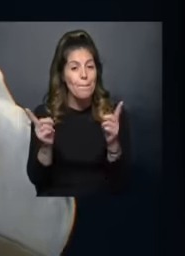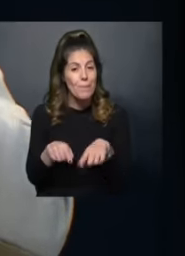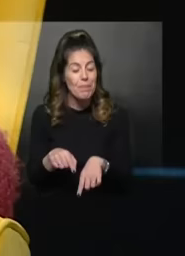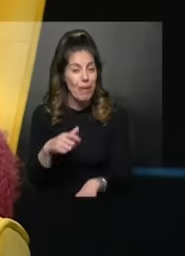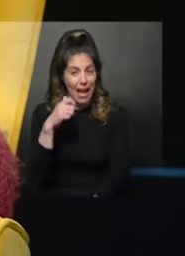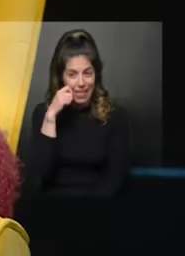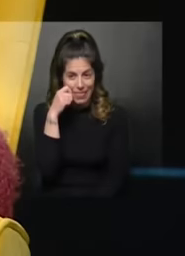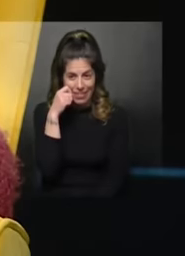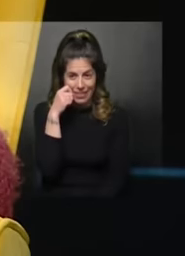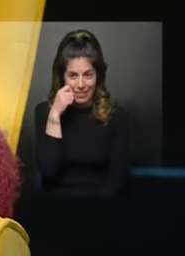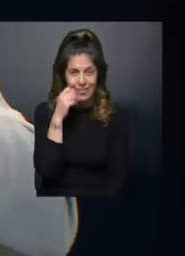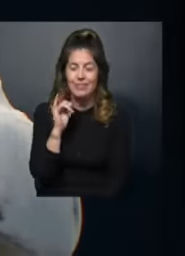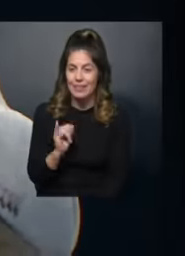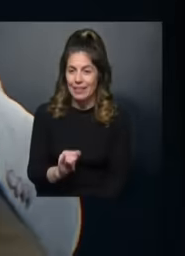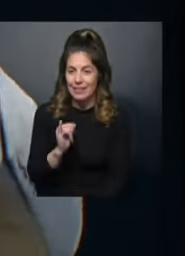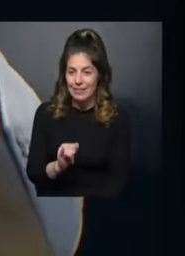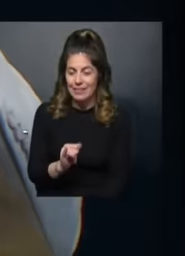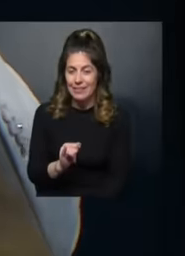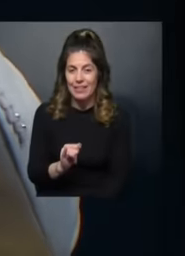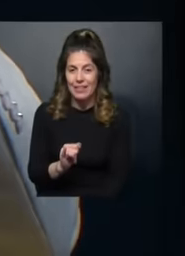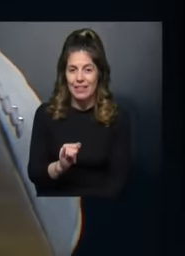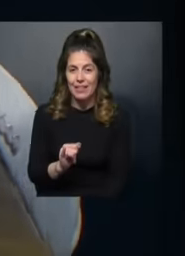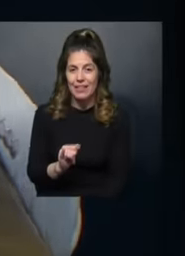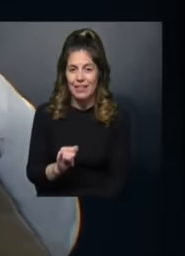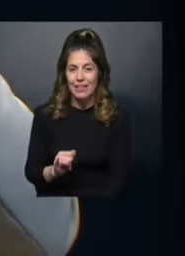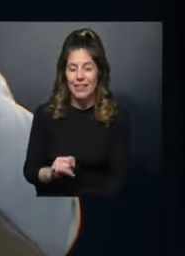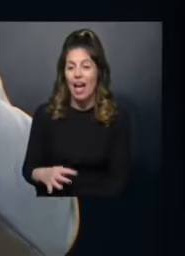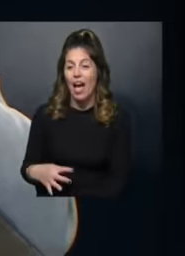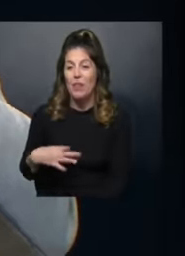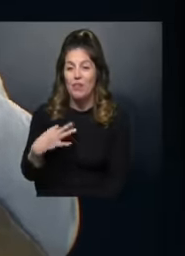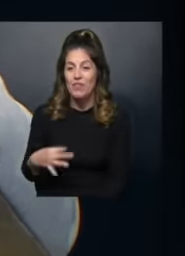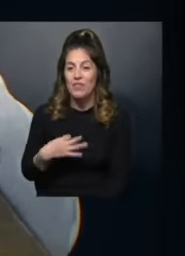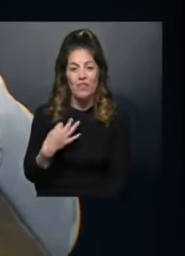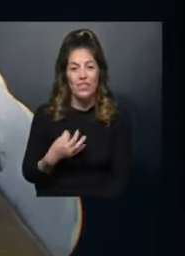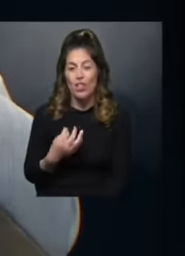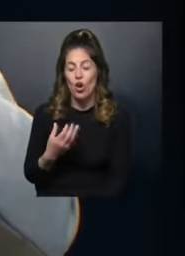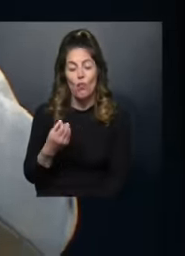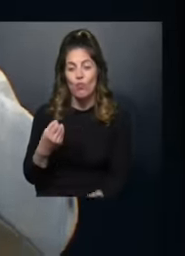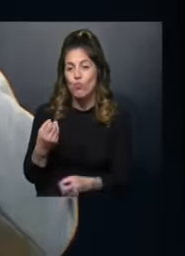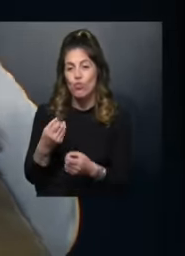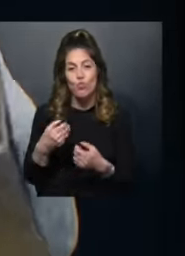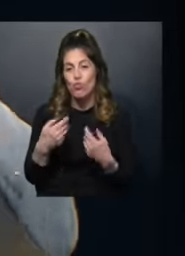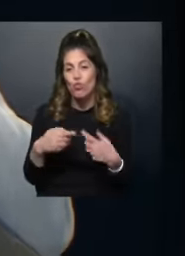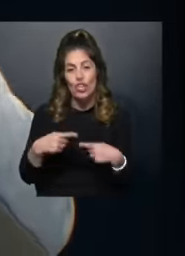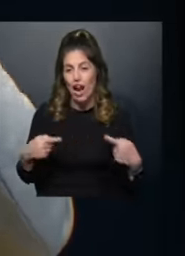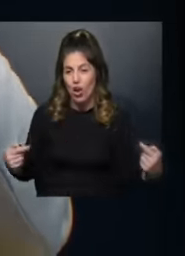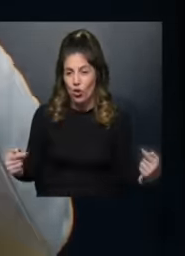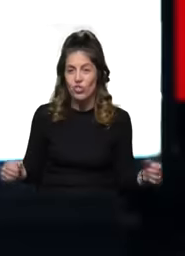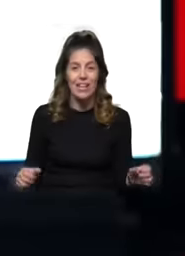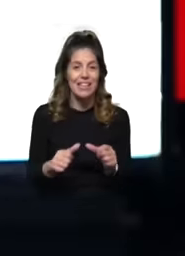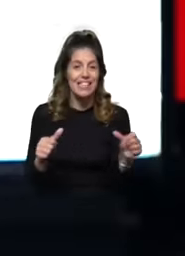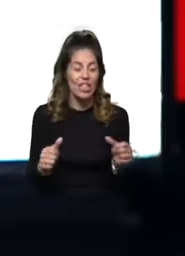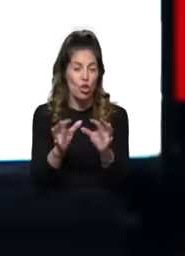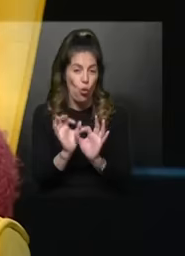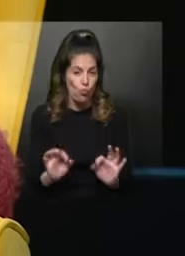Exacto. Han atravesado, bueno, un largo recorrido. Haciendo música, en el caso tuyo,